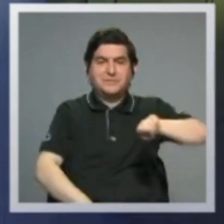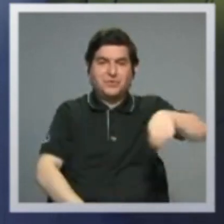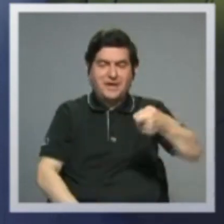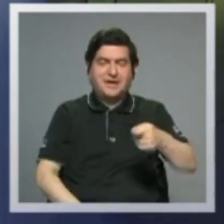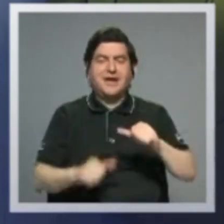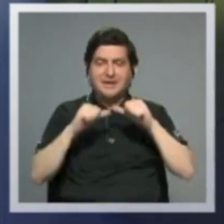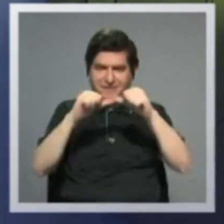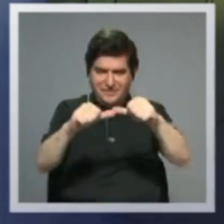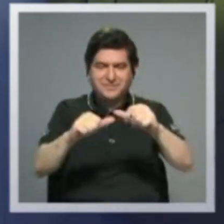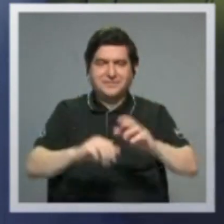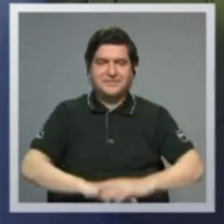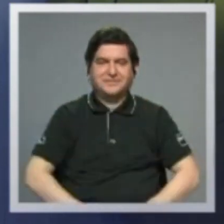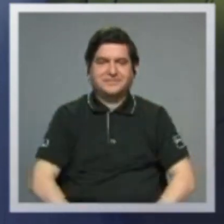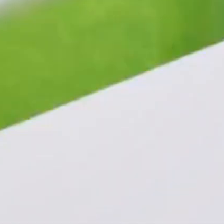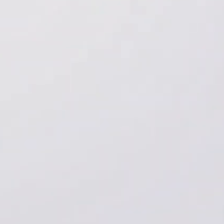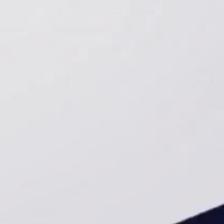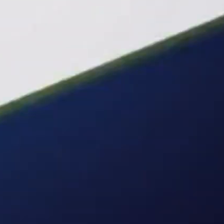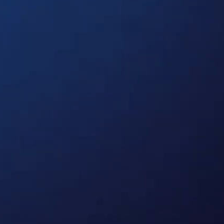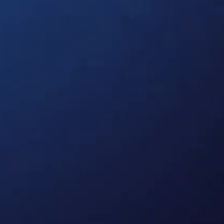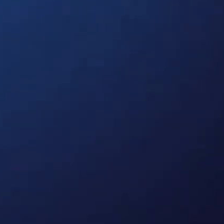segmento.